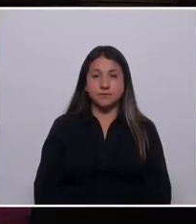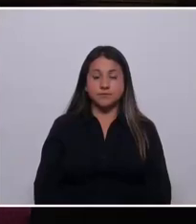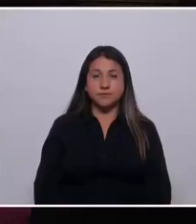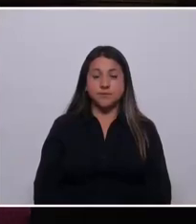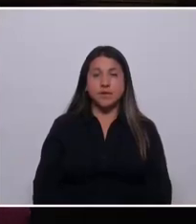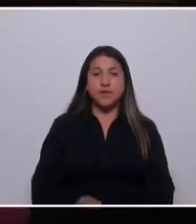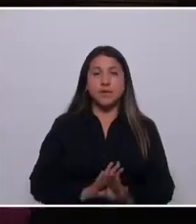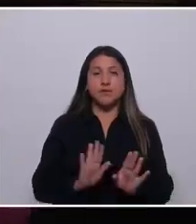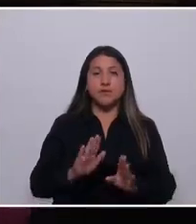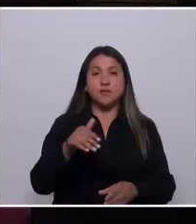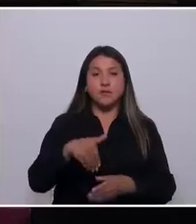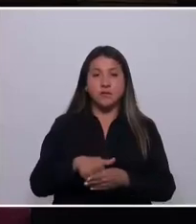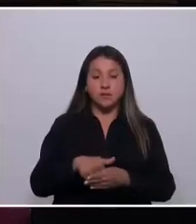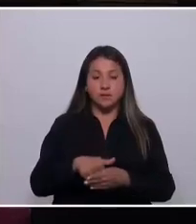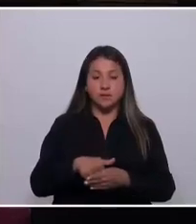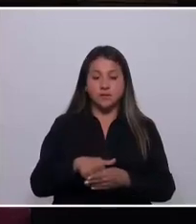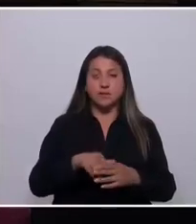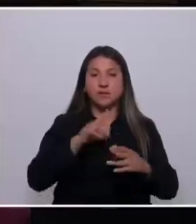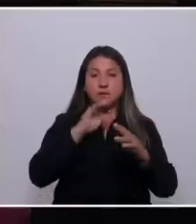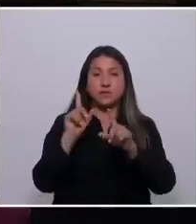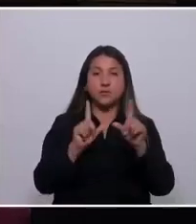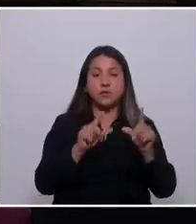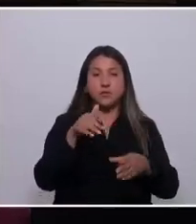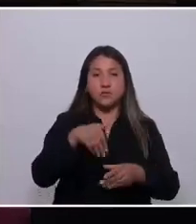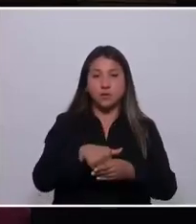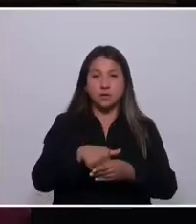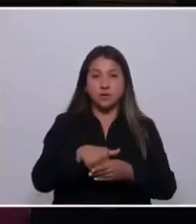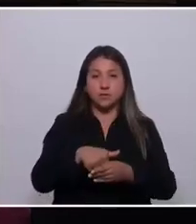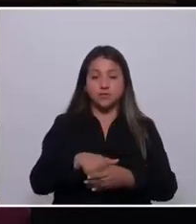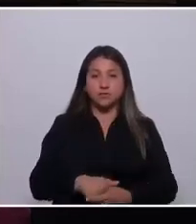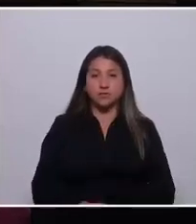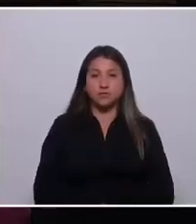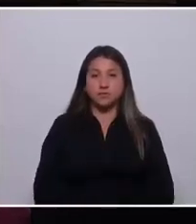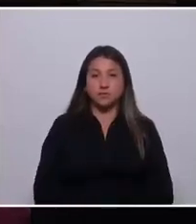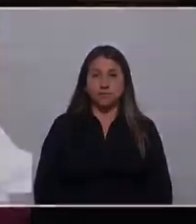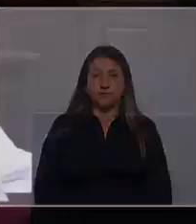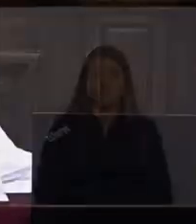Finalizada la votación. Resultado de la votación.